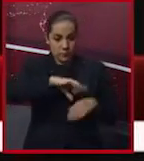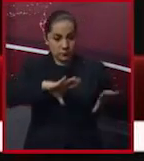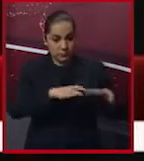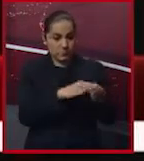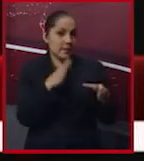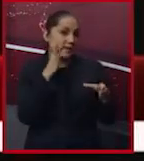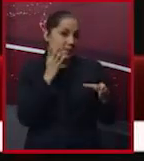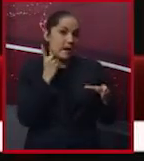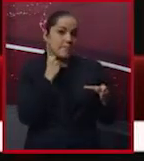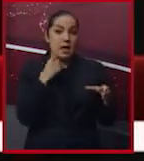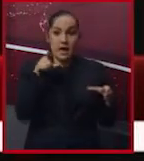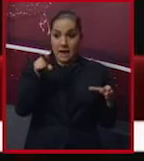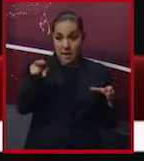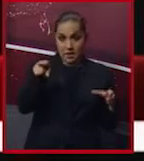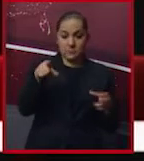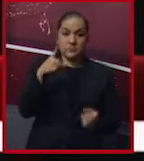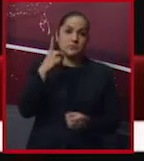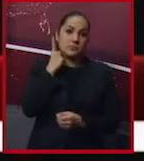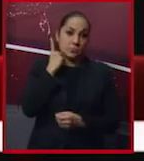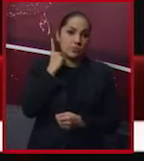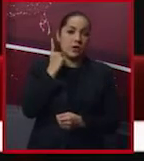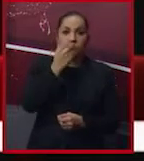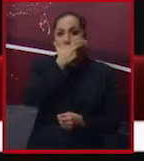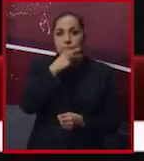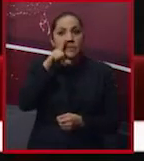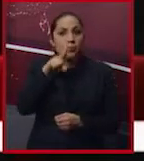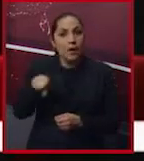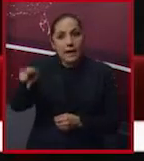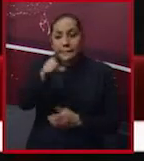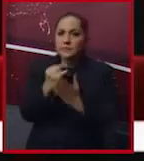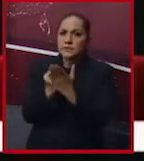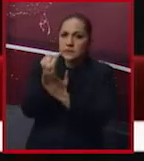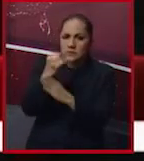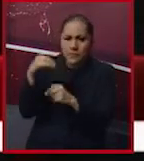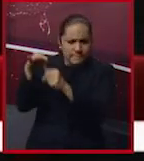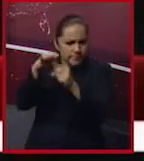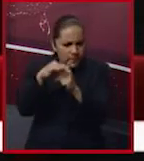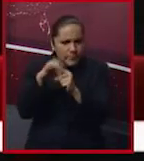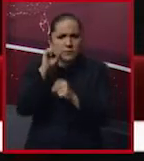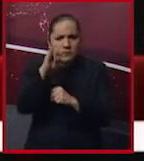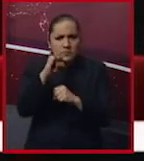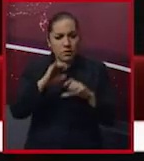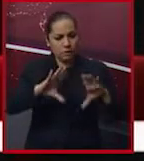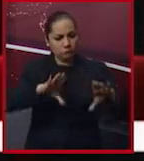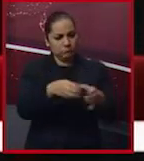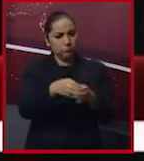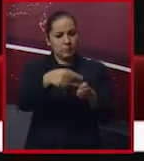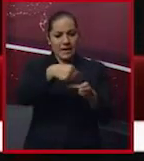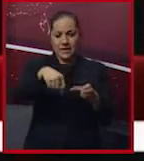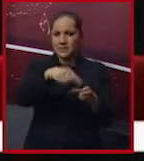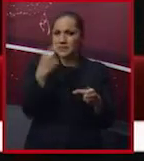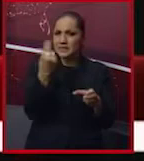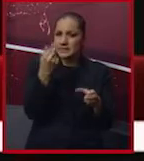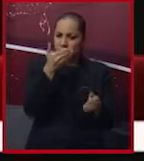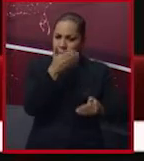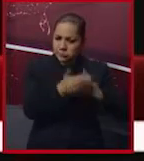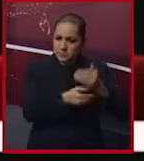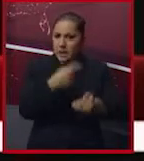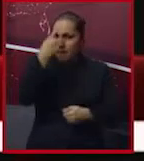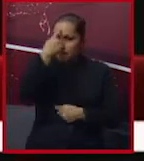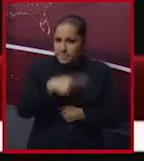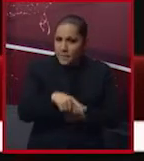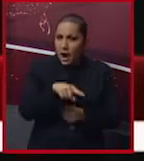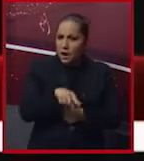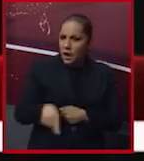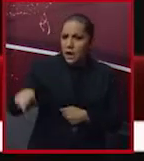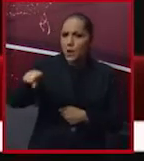los legisladores, va a contar con un órgano de profesionalización permanente, que es la